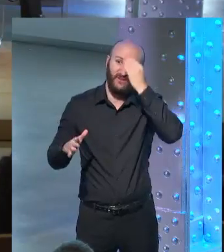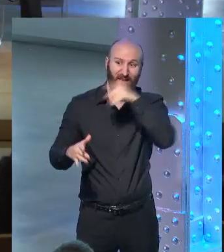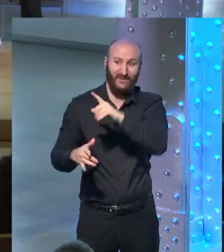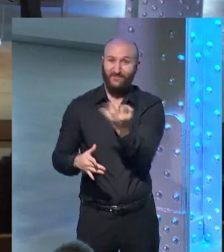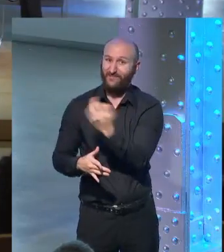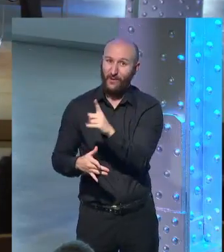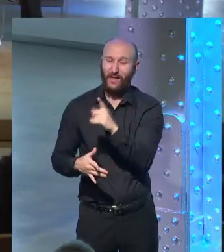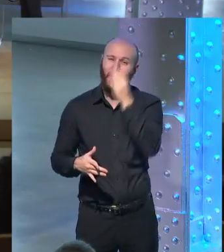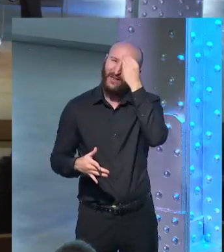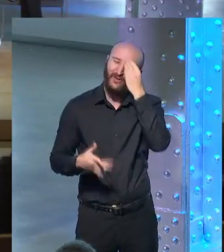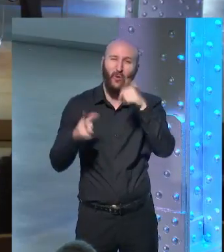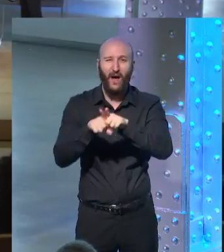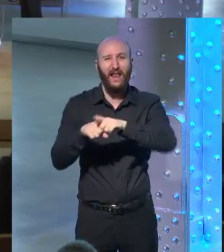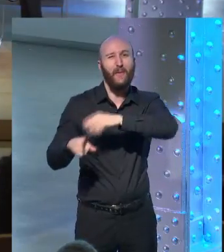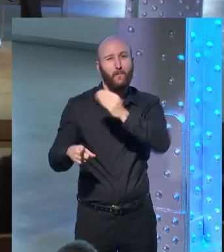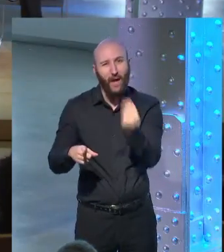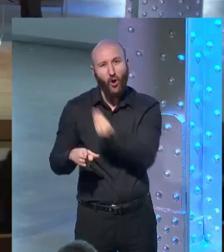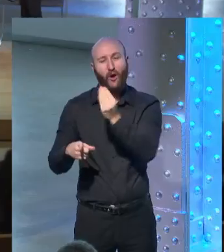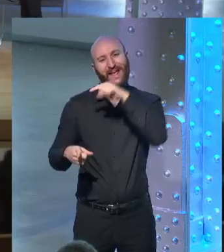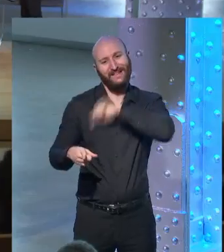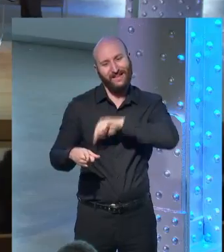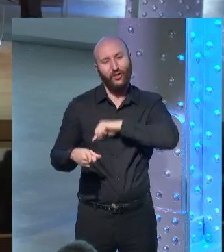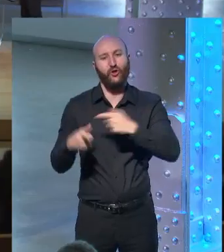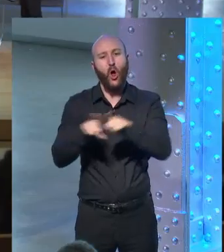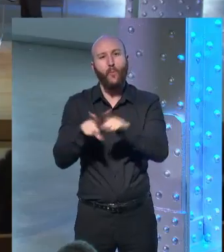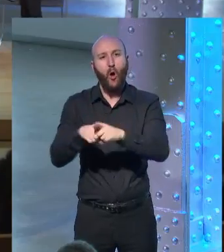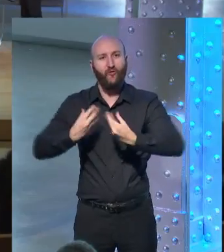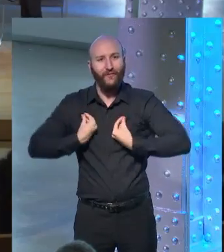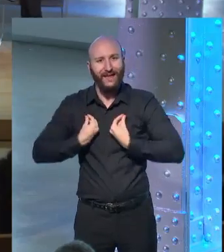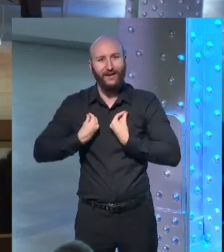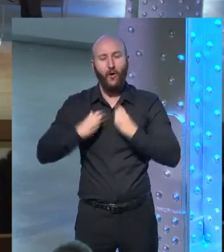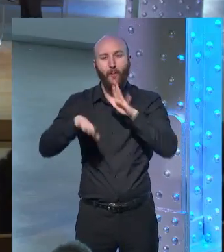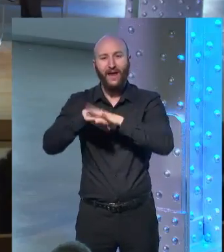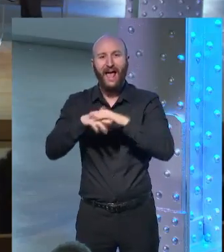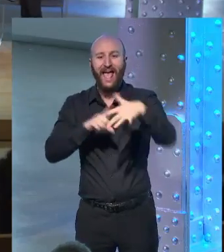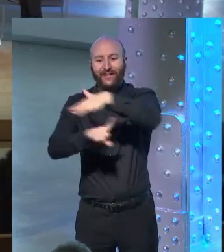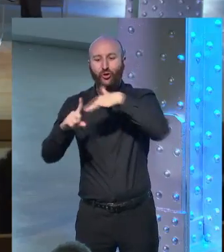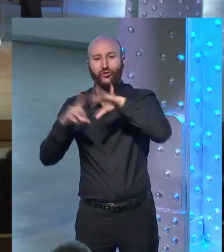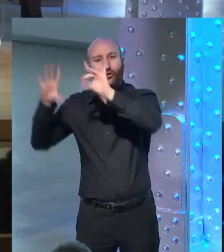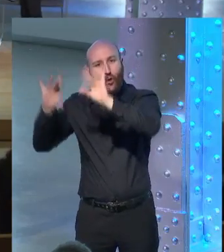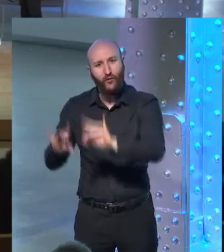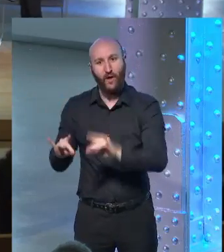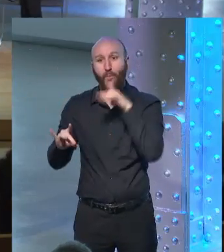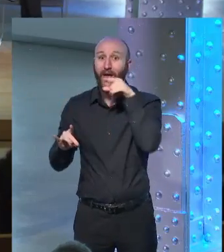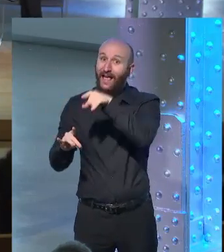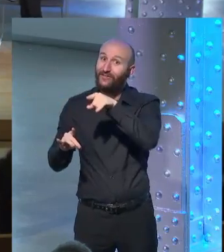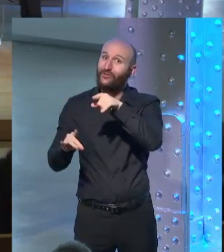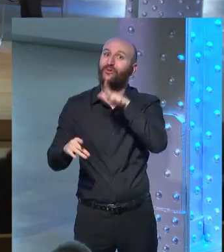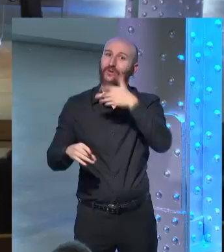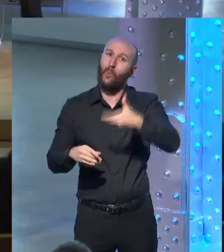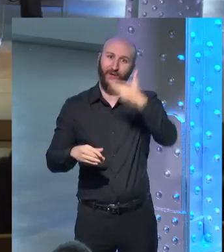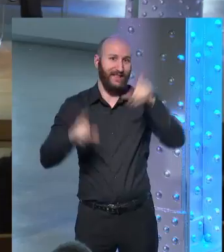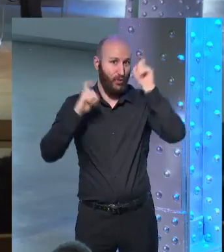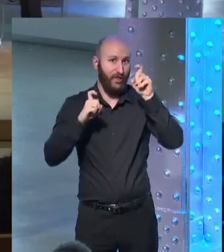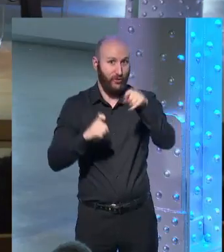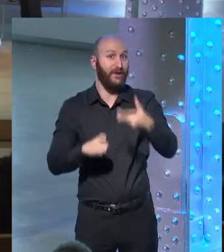más enriquecedor tener la sensación de experimentarlo, de vivirlo y de poder interactuar con el entorno. Que al final la educación va de eso, ¿eh? Entonces, la conexión